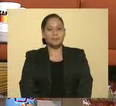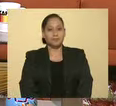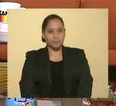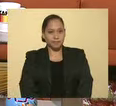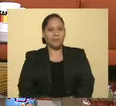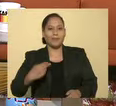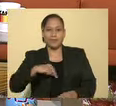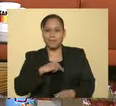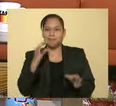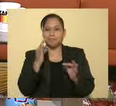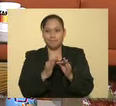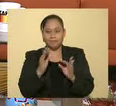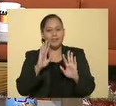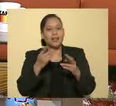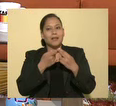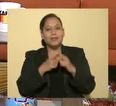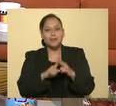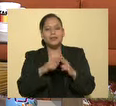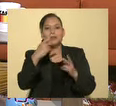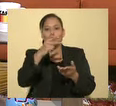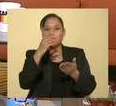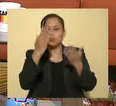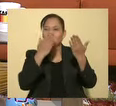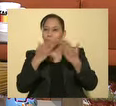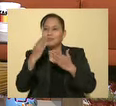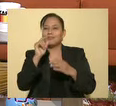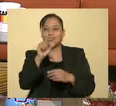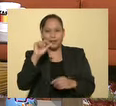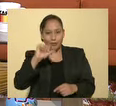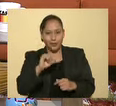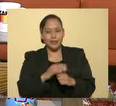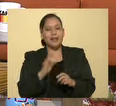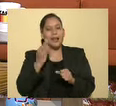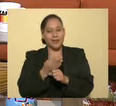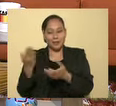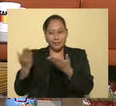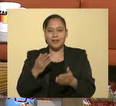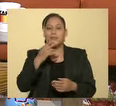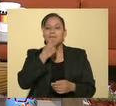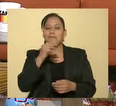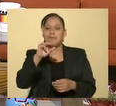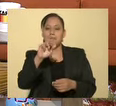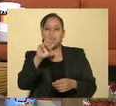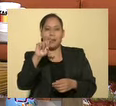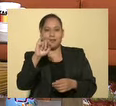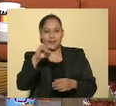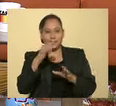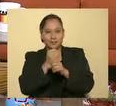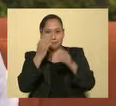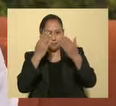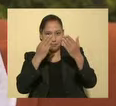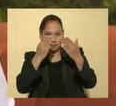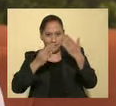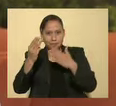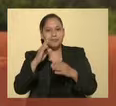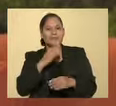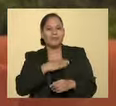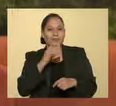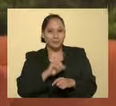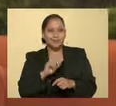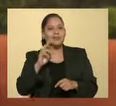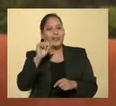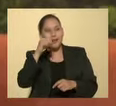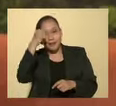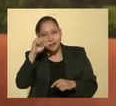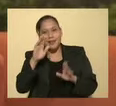Pues ya estamos más que listas para empezar con tu superación el día de hoy. Y ya está con nosotros nuestro colaborador Martín Aparicio. Buenos días. Adria, ¿qué tal?